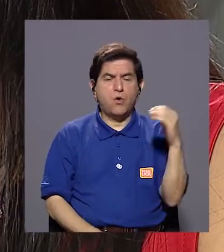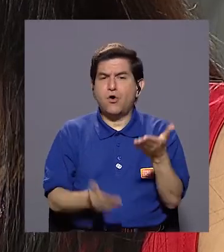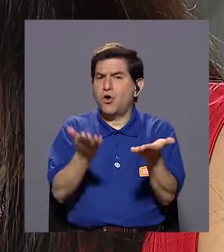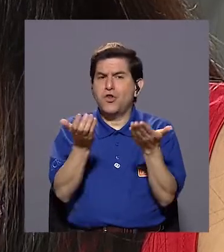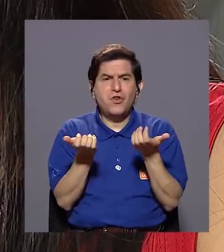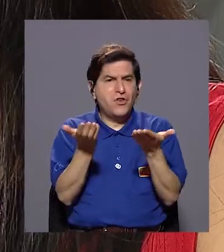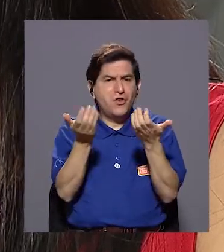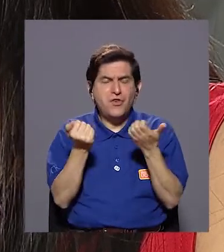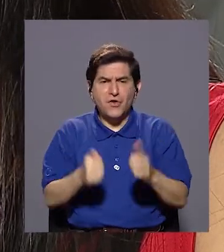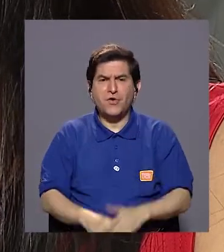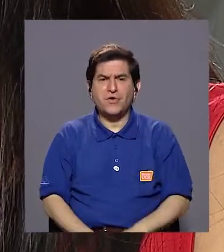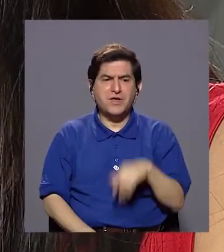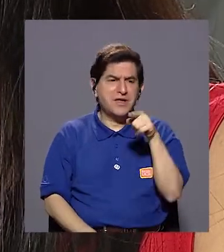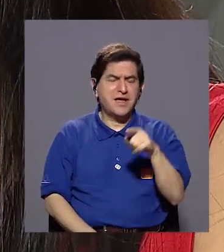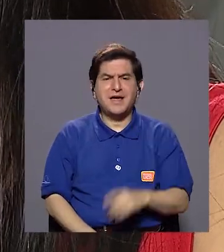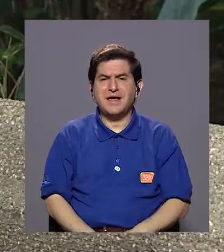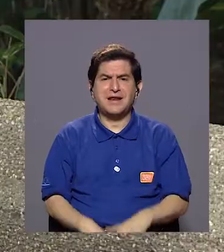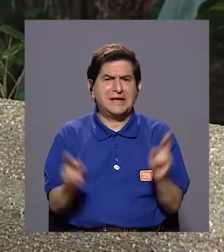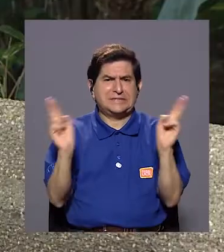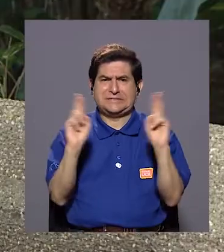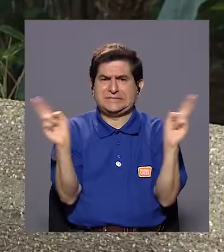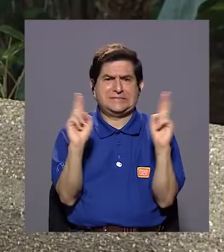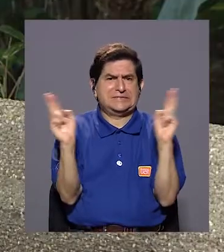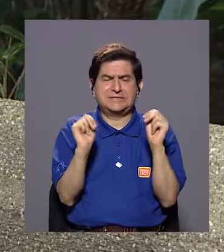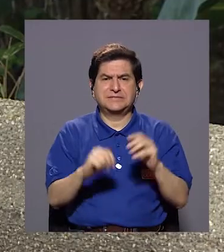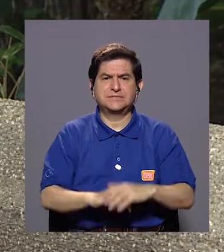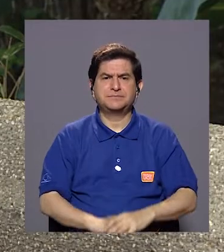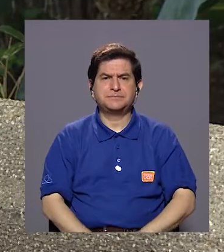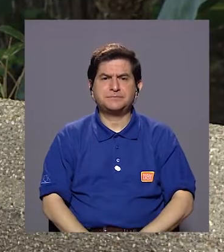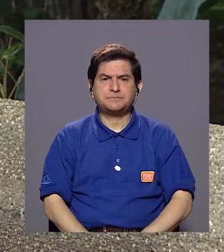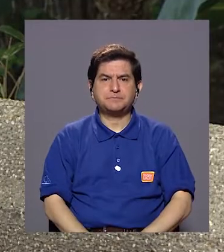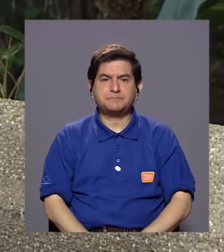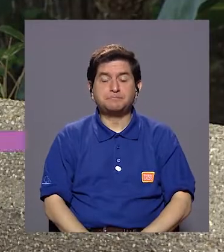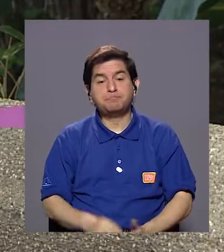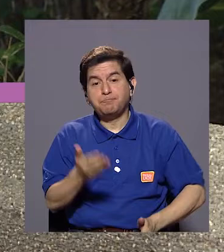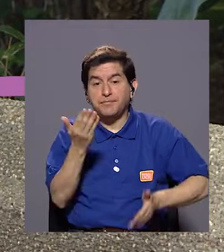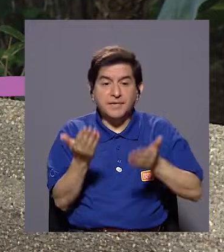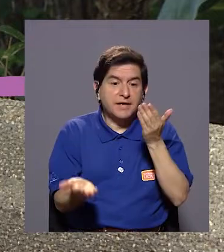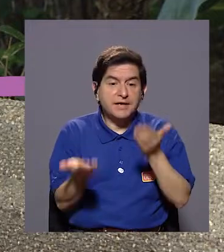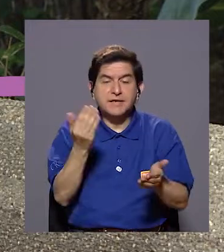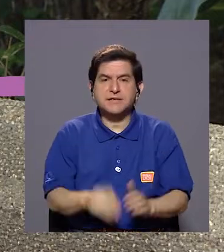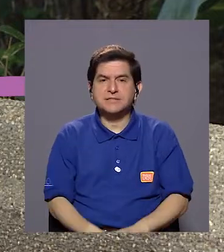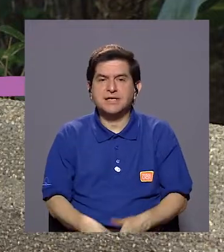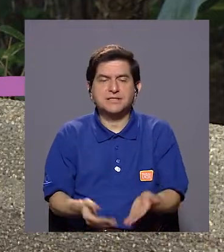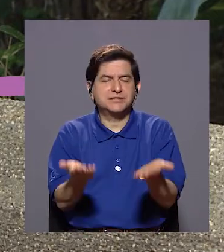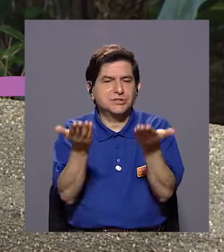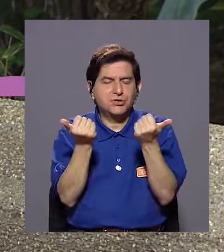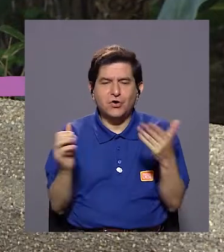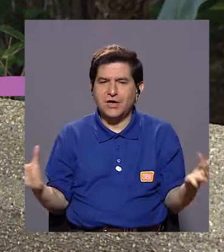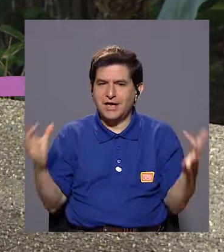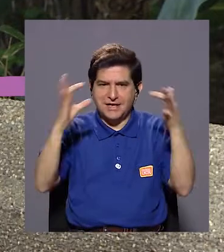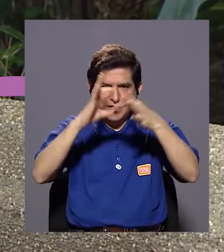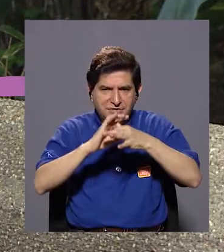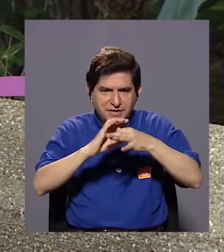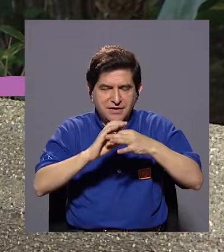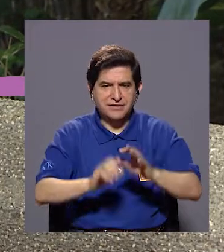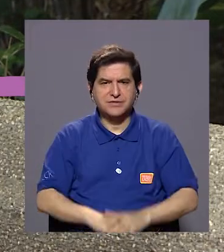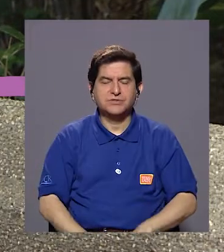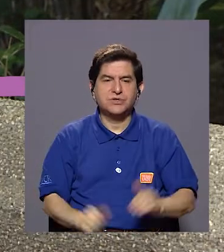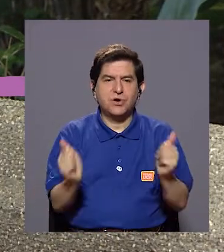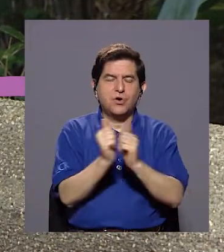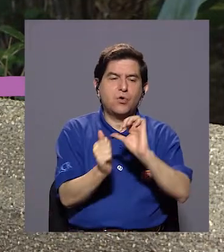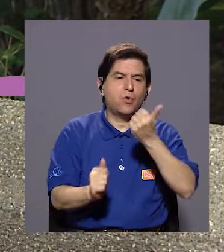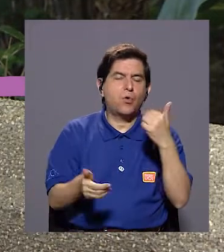porque no quiere salir a los recreos, ¿verdad? Porque, digamos, no se quiere relacionar con